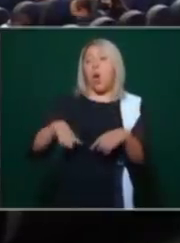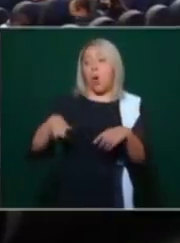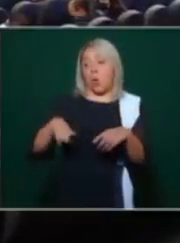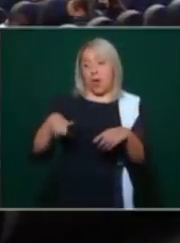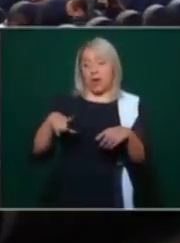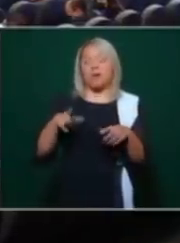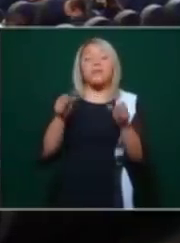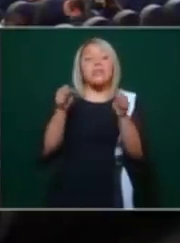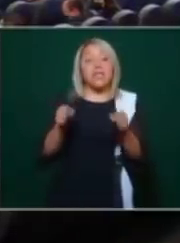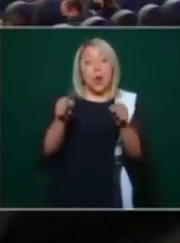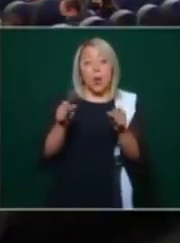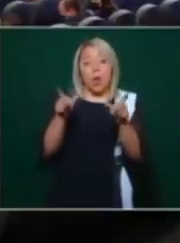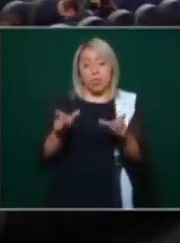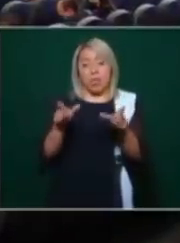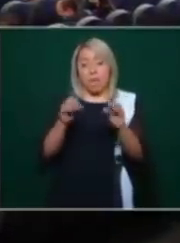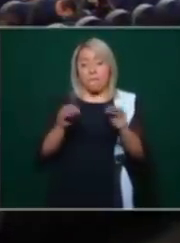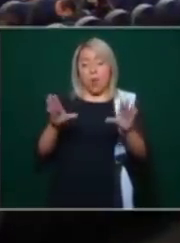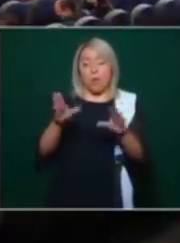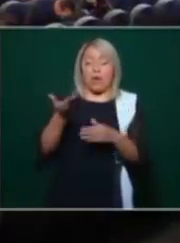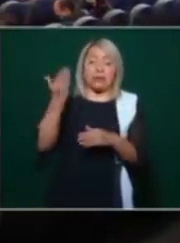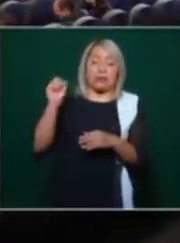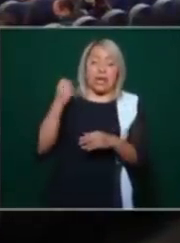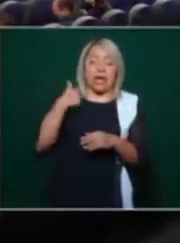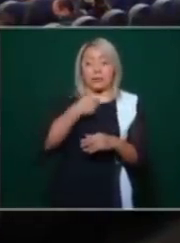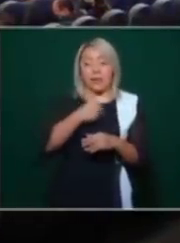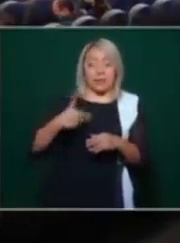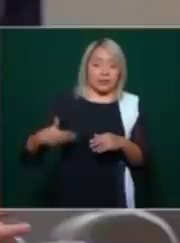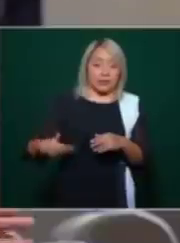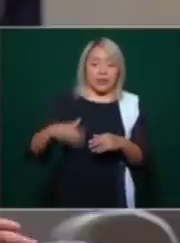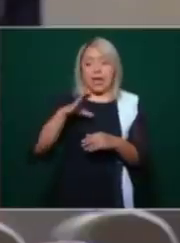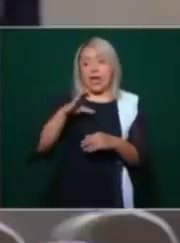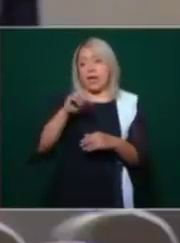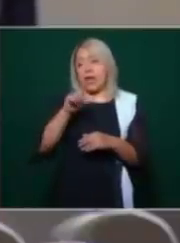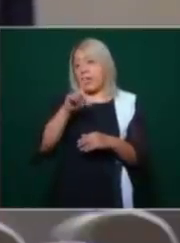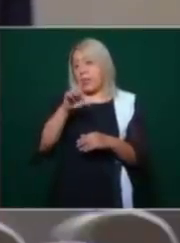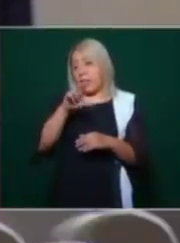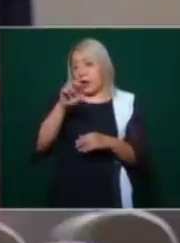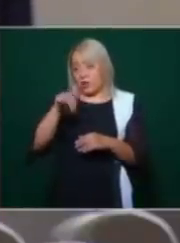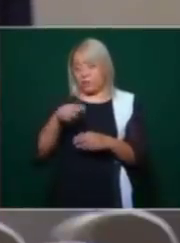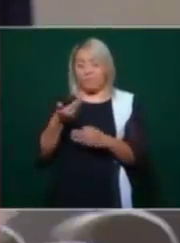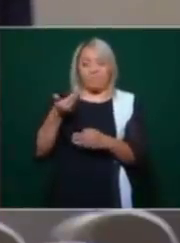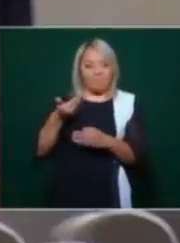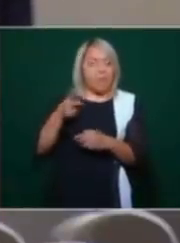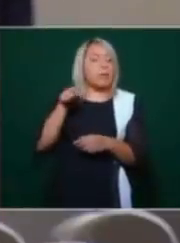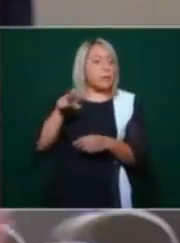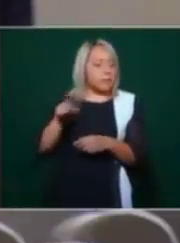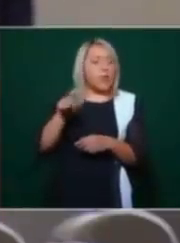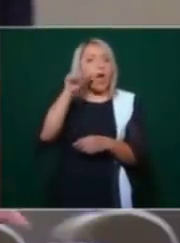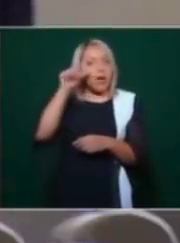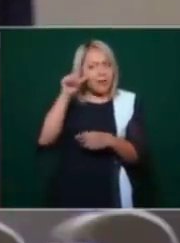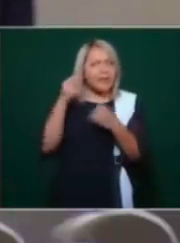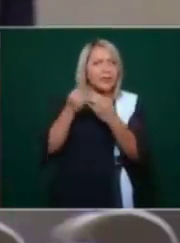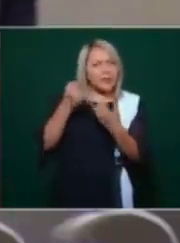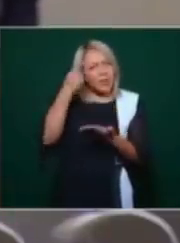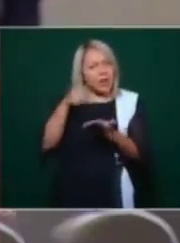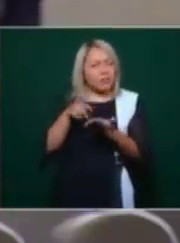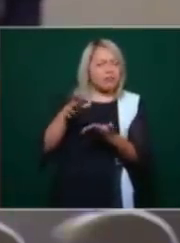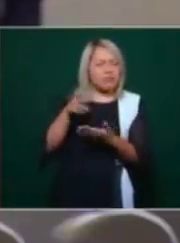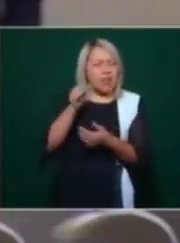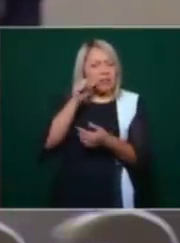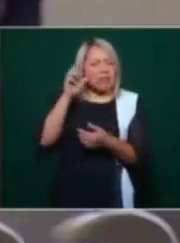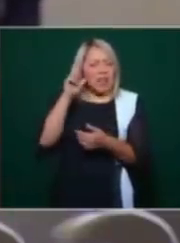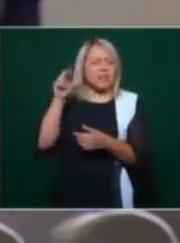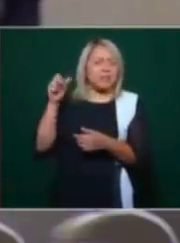Genaro García Luna. Presidente, con base en esto, precisamente ayer, igual en la Cámara de Diputados, una